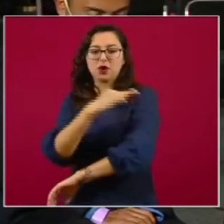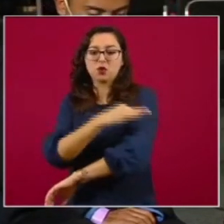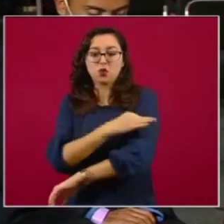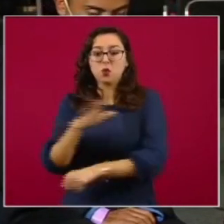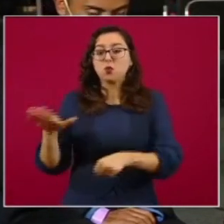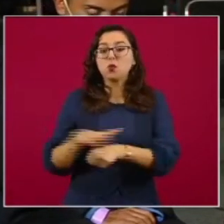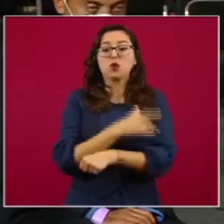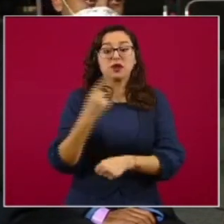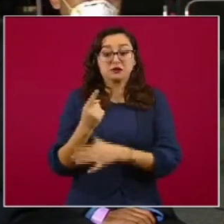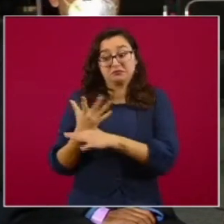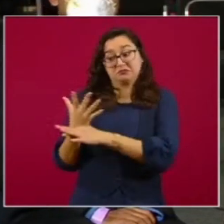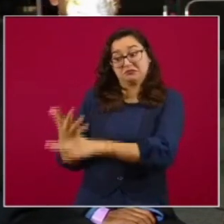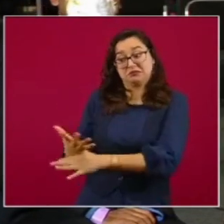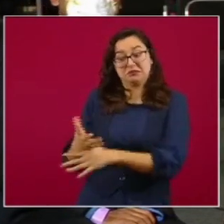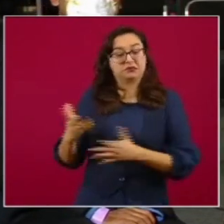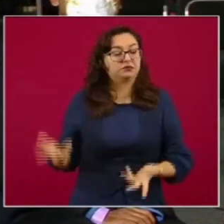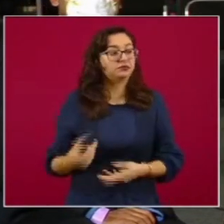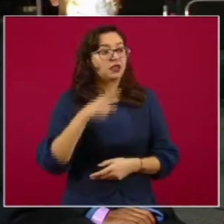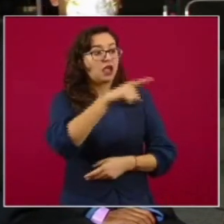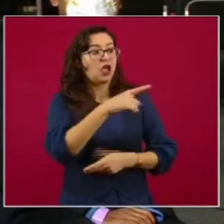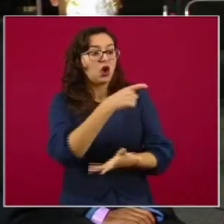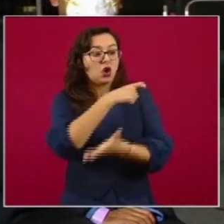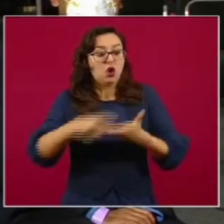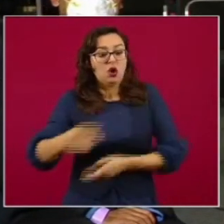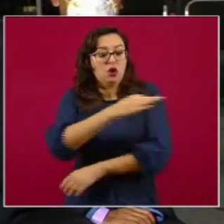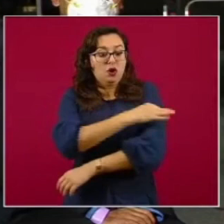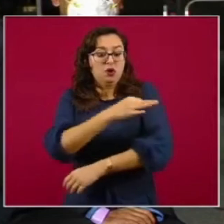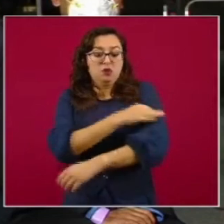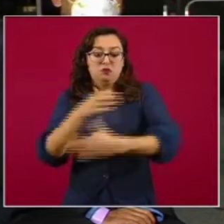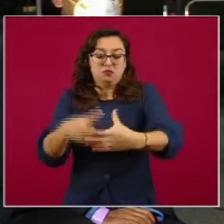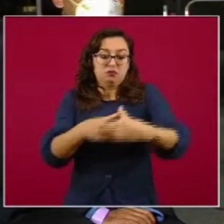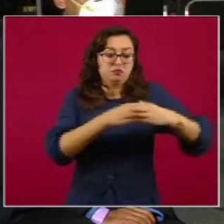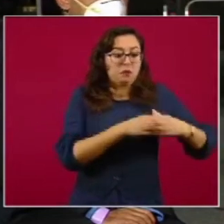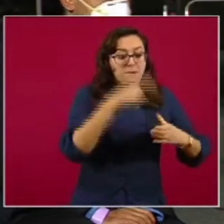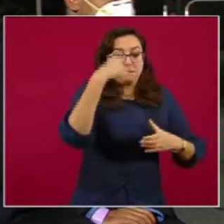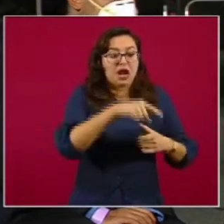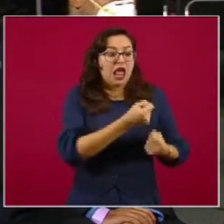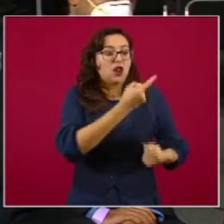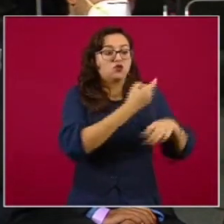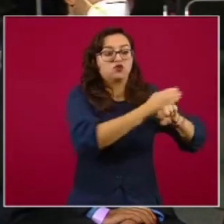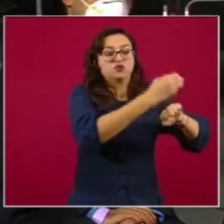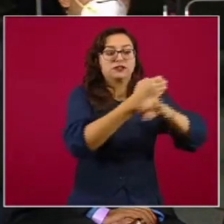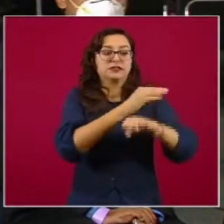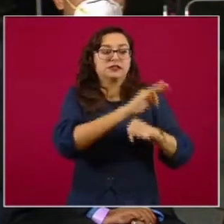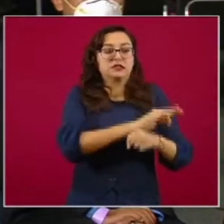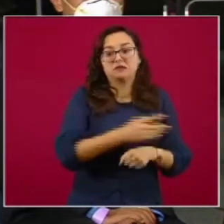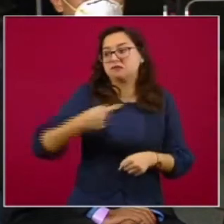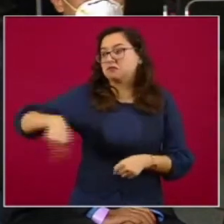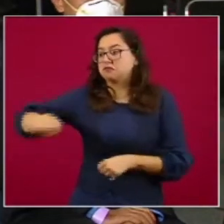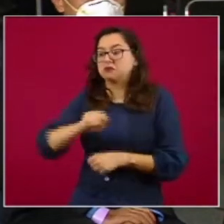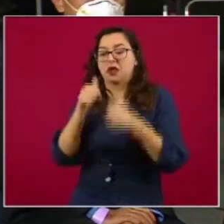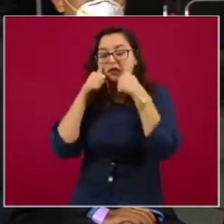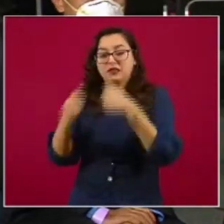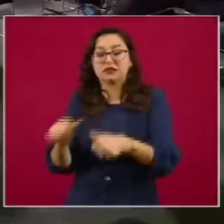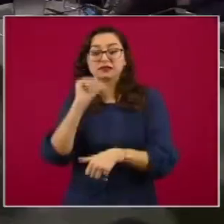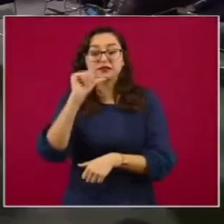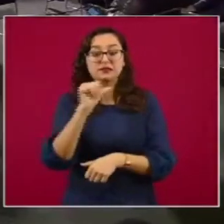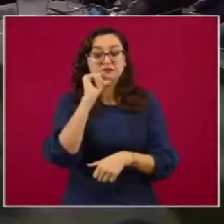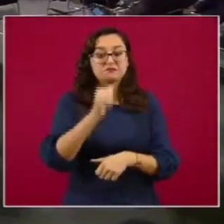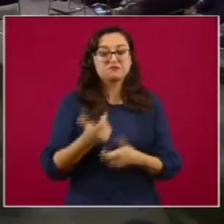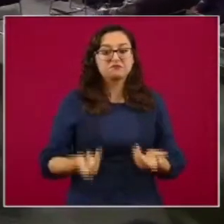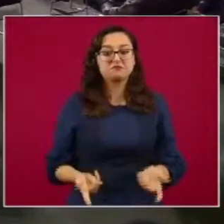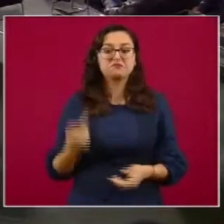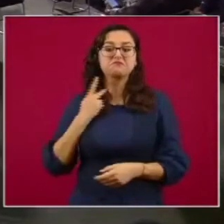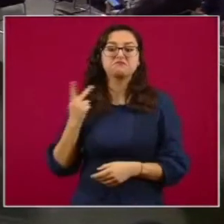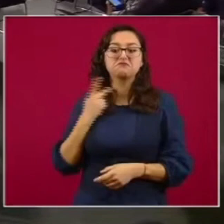está acaparando para algunos estados nada más la vacuna COVID. ¿Qué opinión le merece este tema que prácticamente es política, ¿no? Sí,